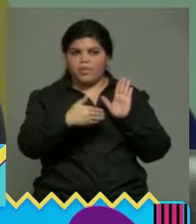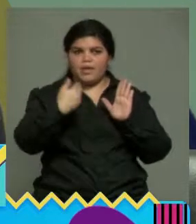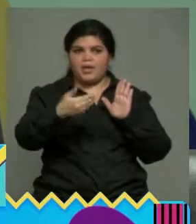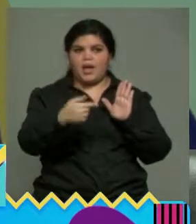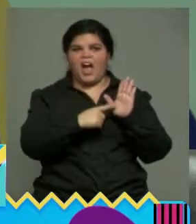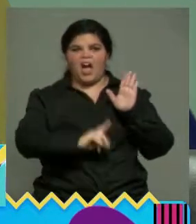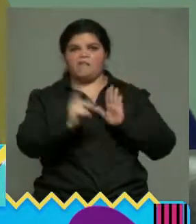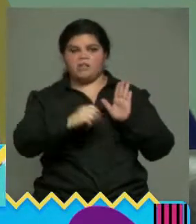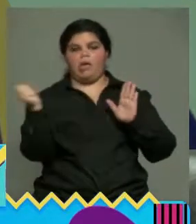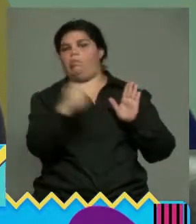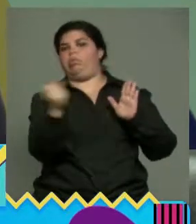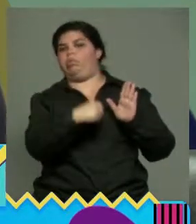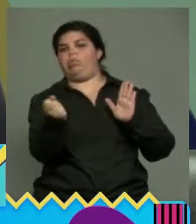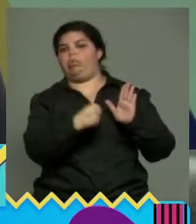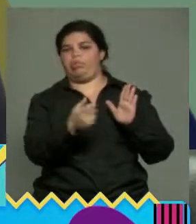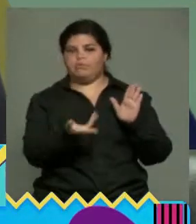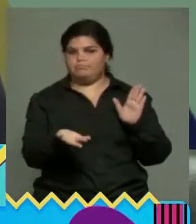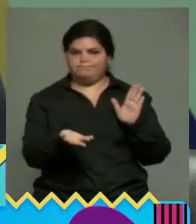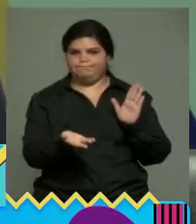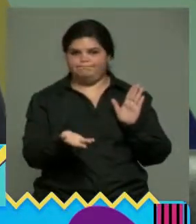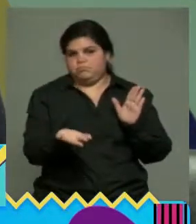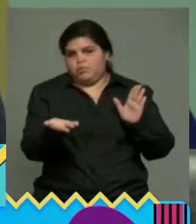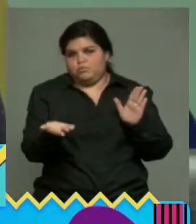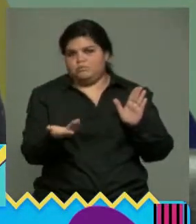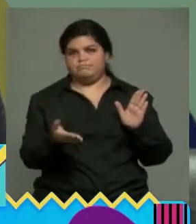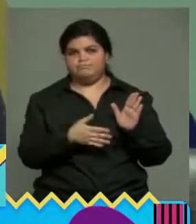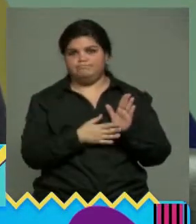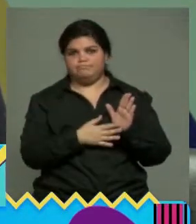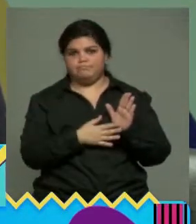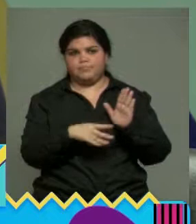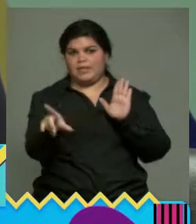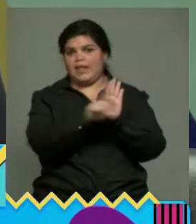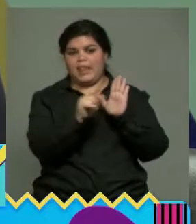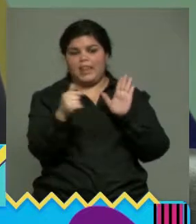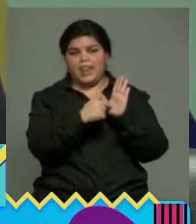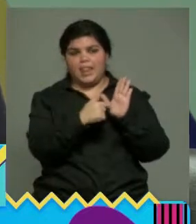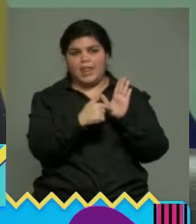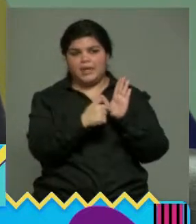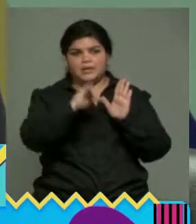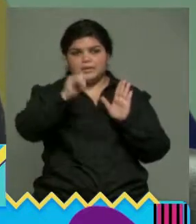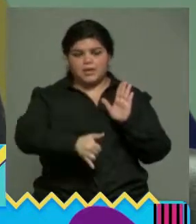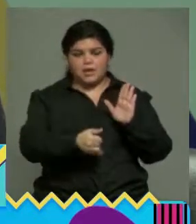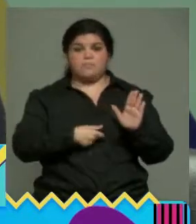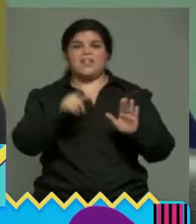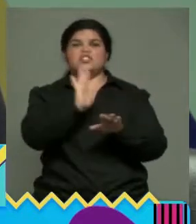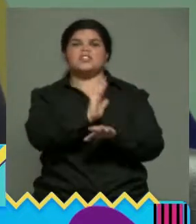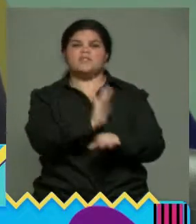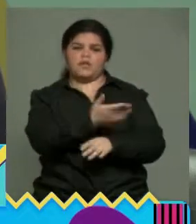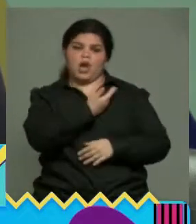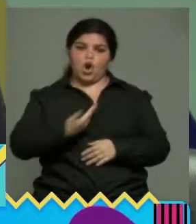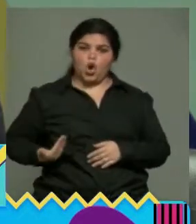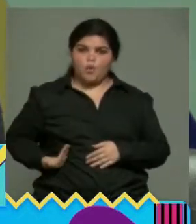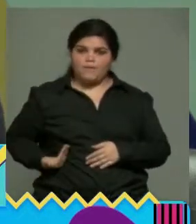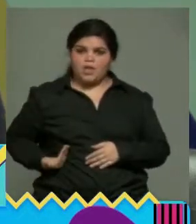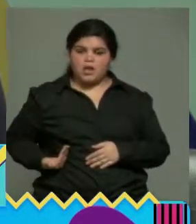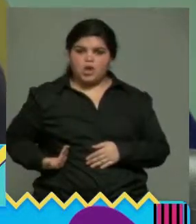cierta anarquía allí y, bueno, tenés que... Un Estado presente es un Estado que